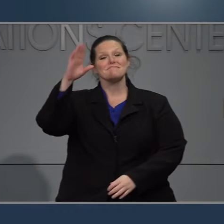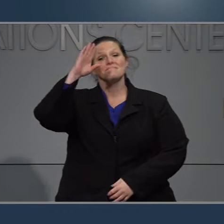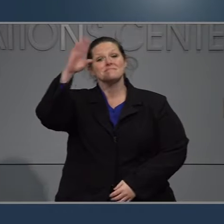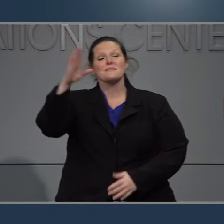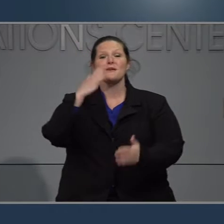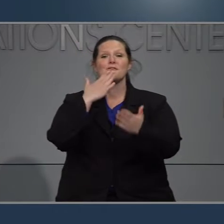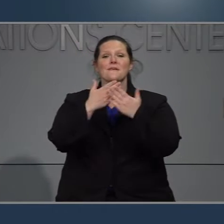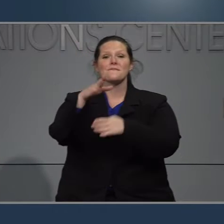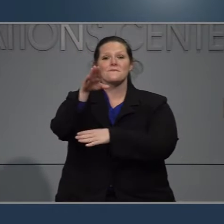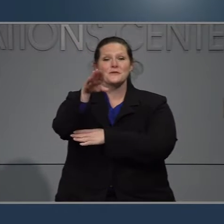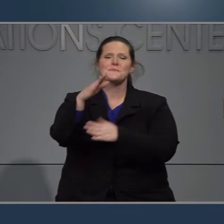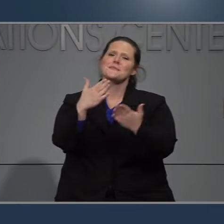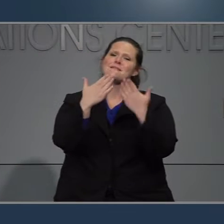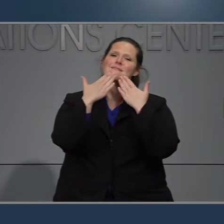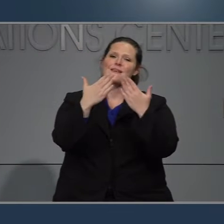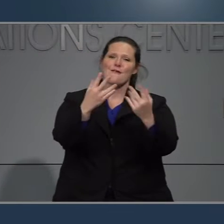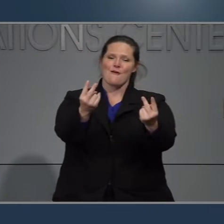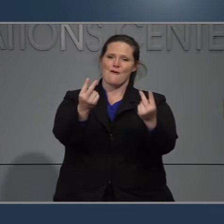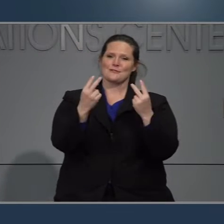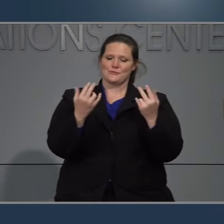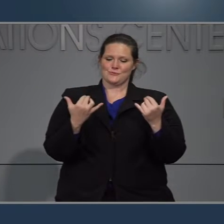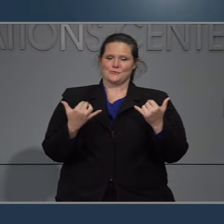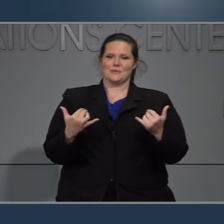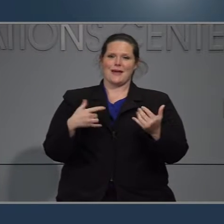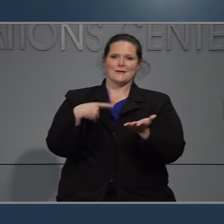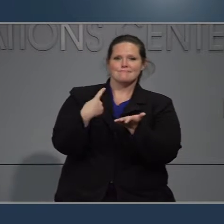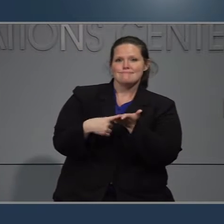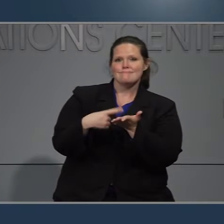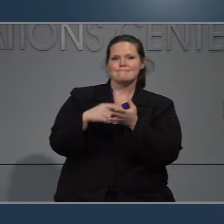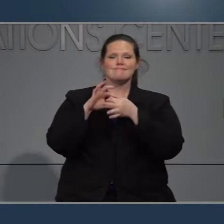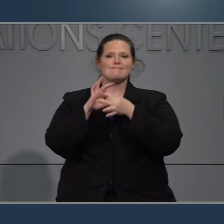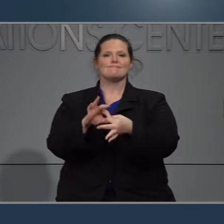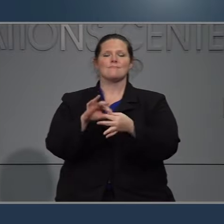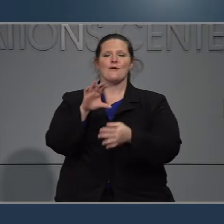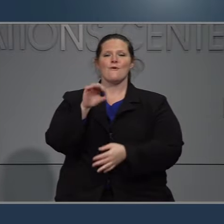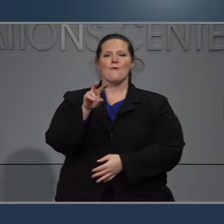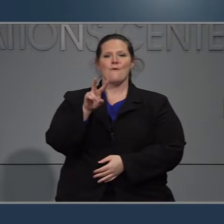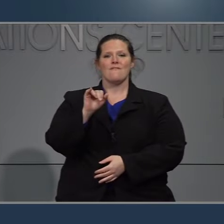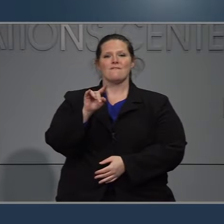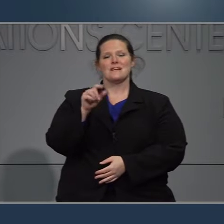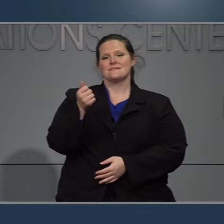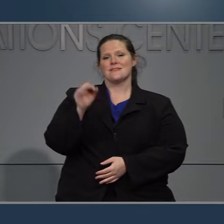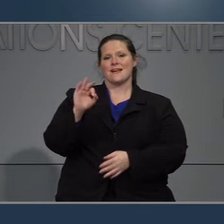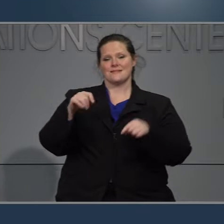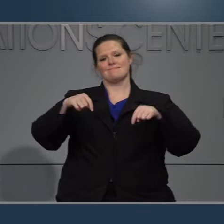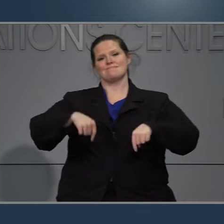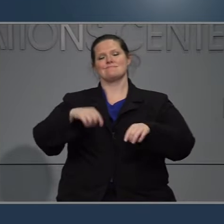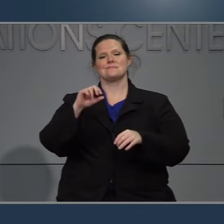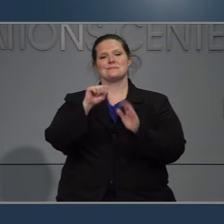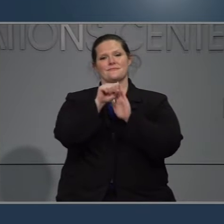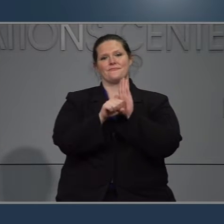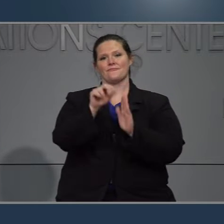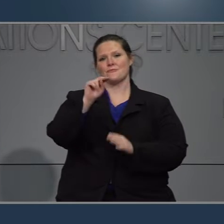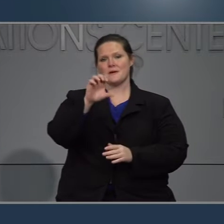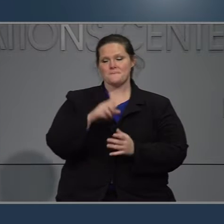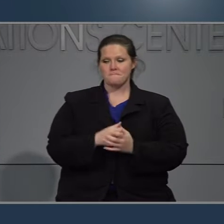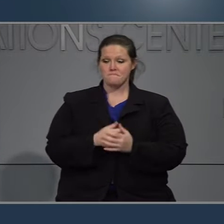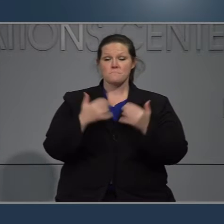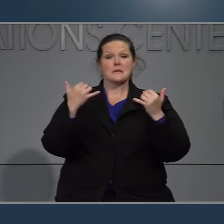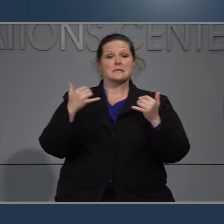Muy buenas tardes y gracias por estar con nosotros en la actualización de COVID-19 Carolina del Norte. El día de hoy tenemos más